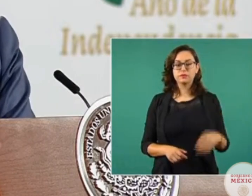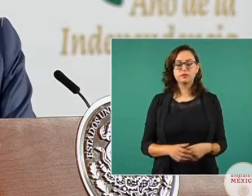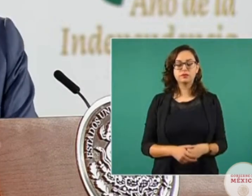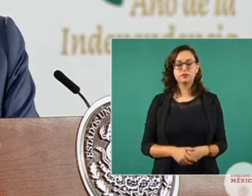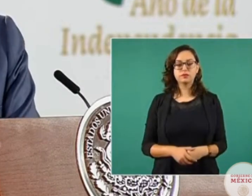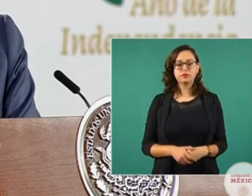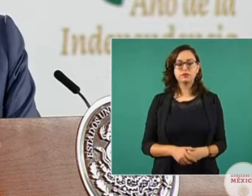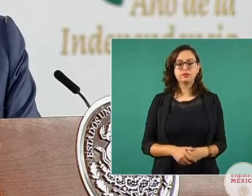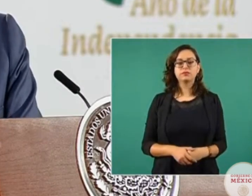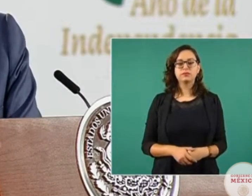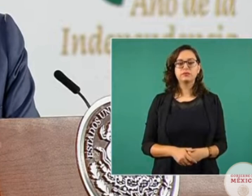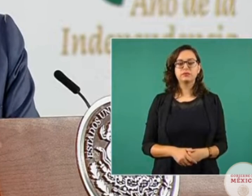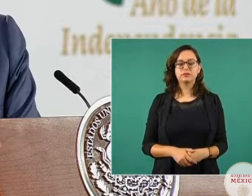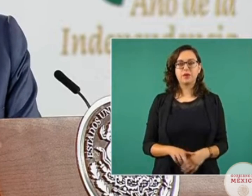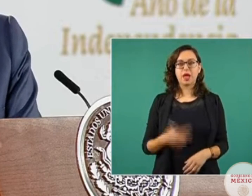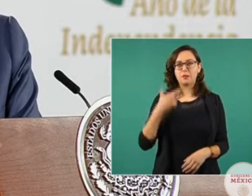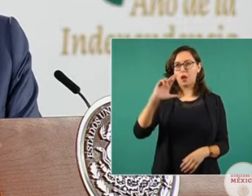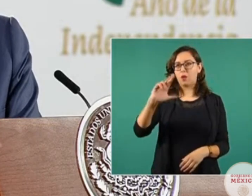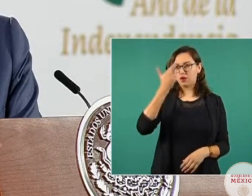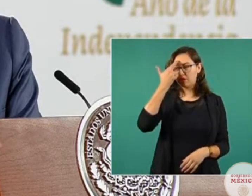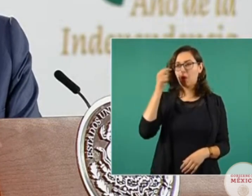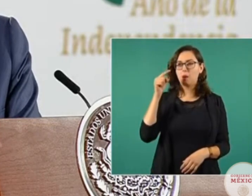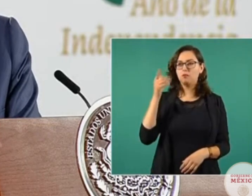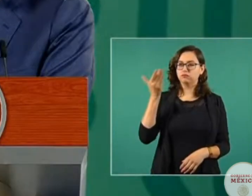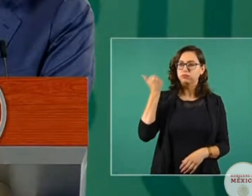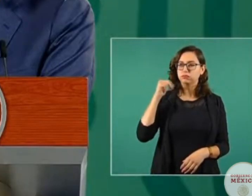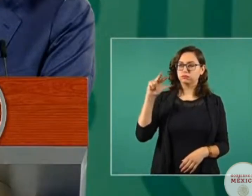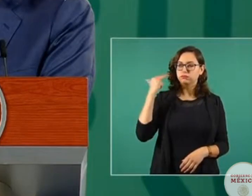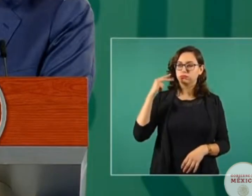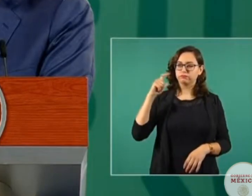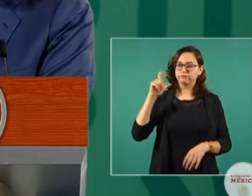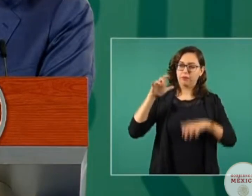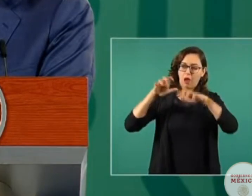lloviendo, había como norte en Veracruz, me acuerdo.